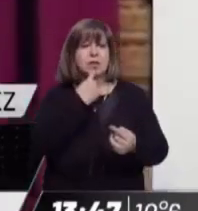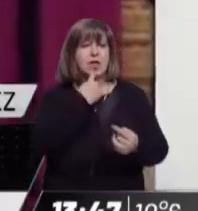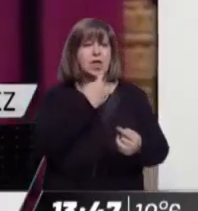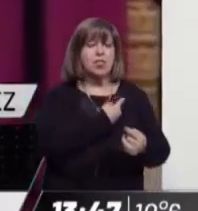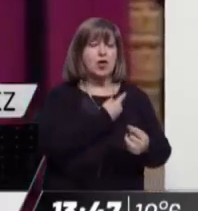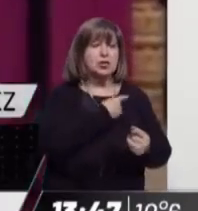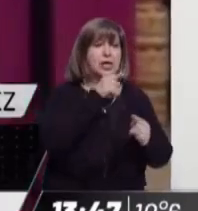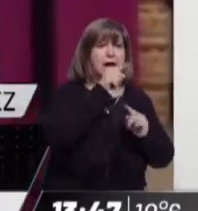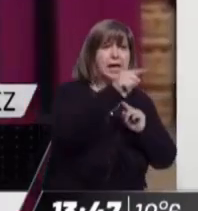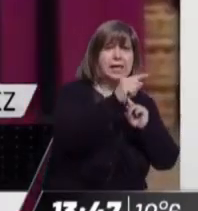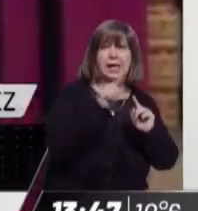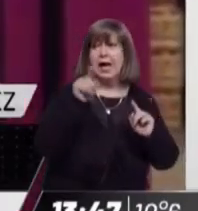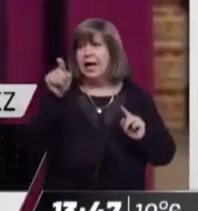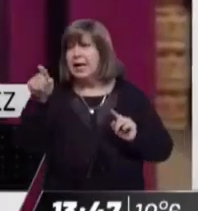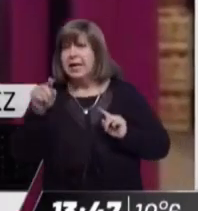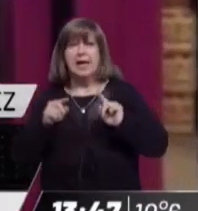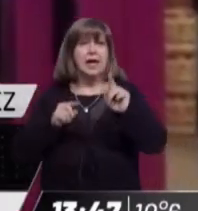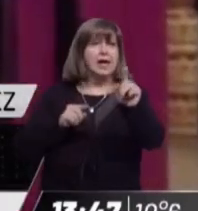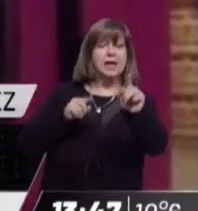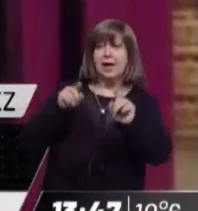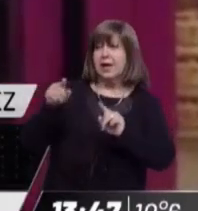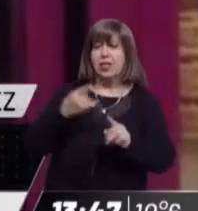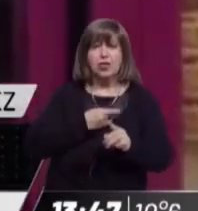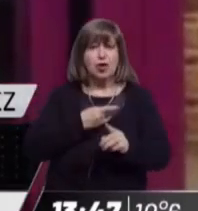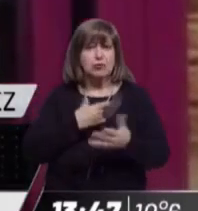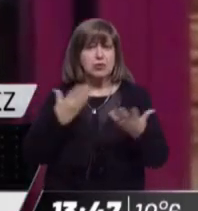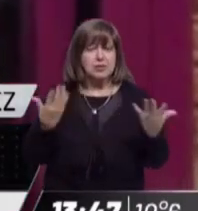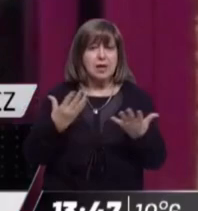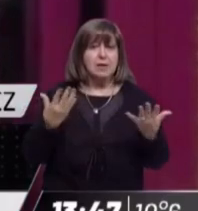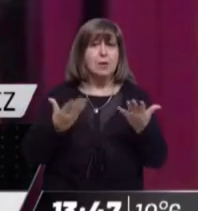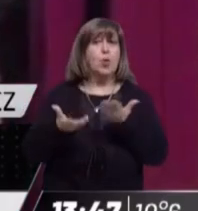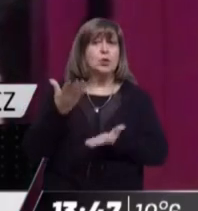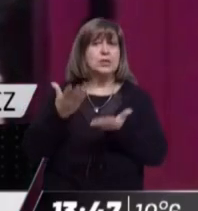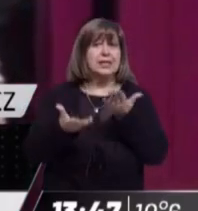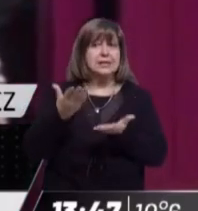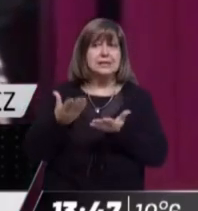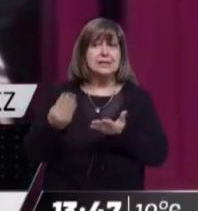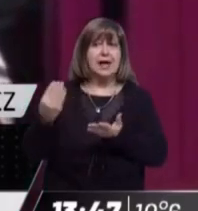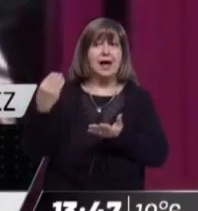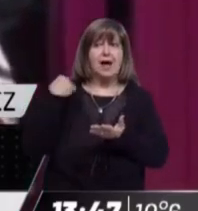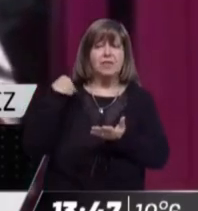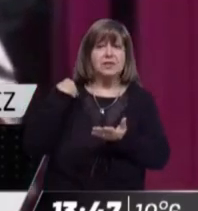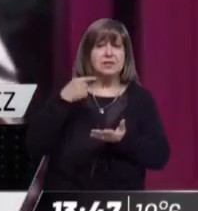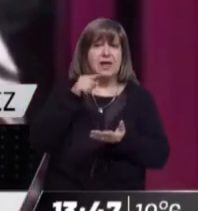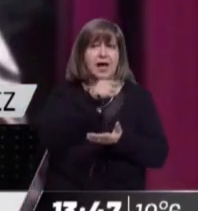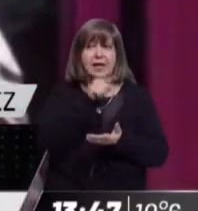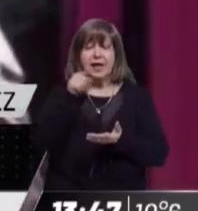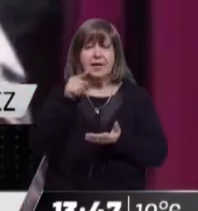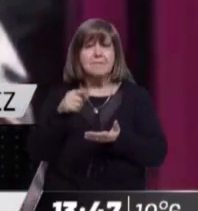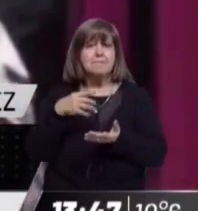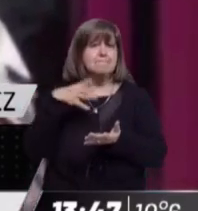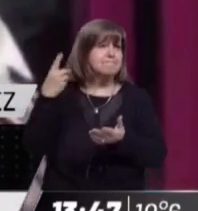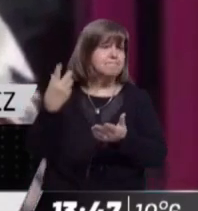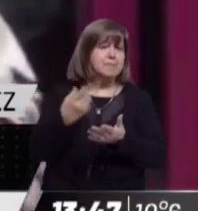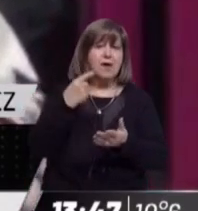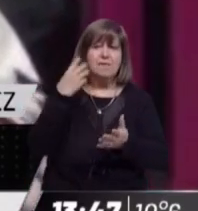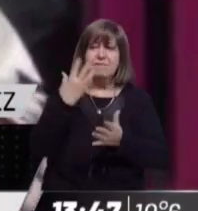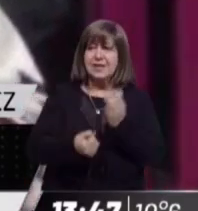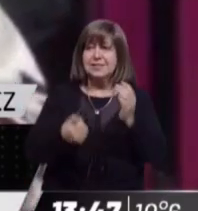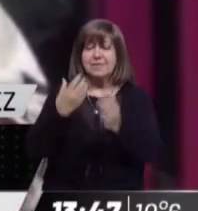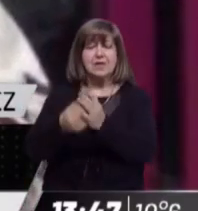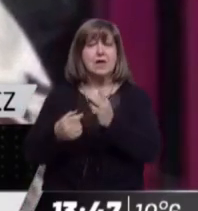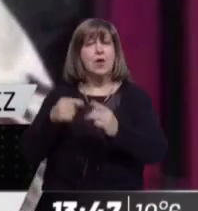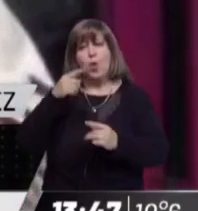la justicia de dónde podría estar, porque tenía información la justicia de sus pasos, pero bueno, no podían dar con él, finalmente